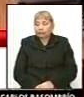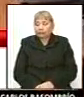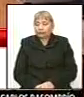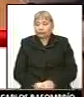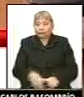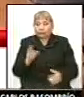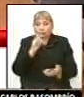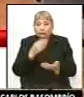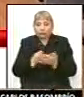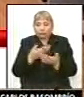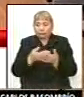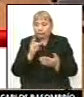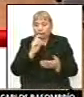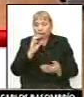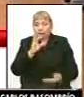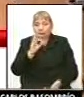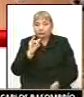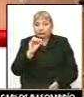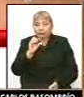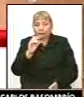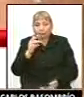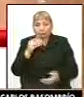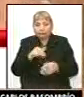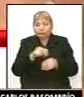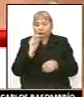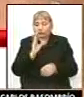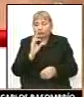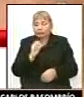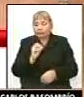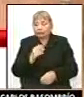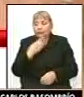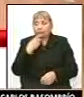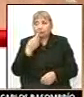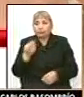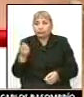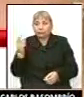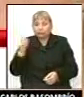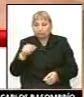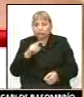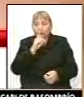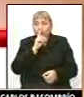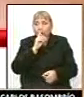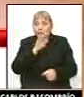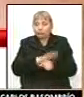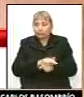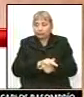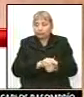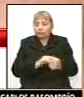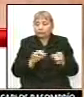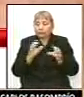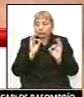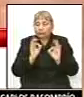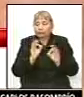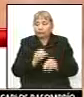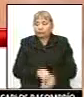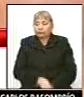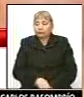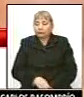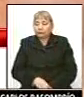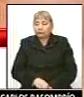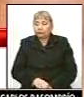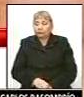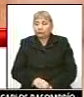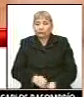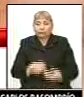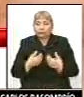que el congresista Figueroa se retira para dejarnos sin quórum. Él ha venido al cumplimiento de su función como tal y tiene,